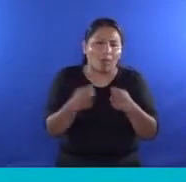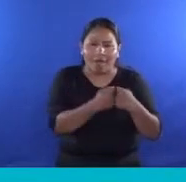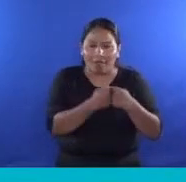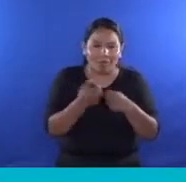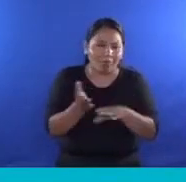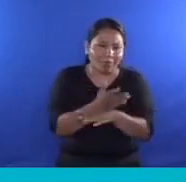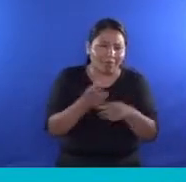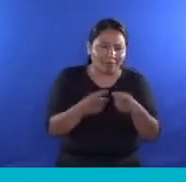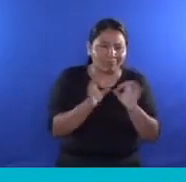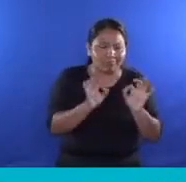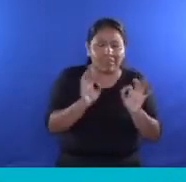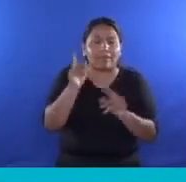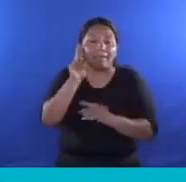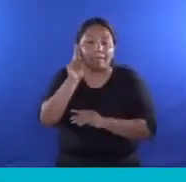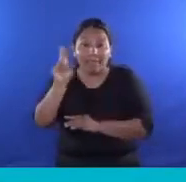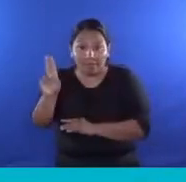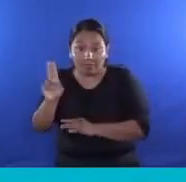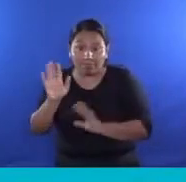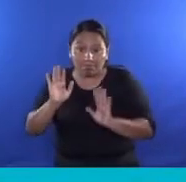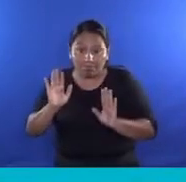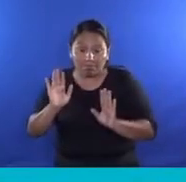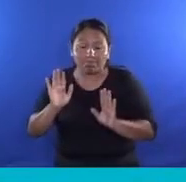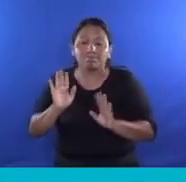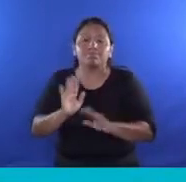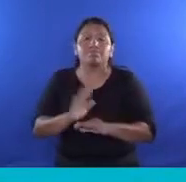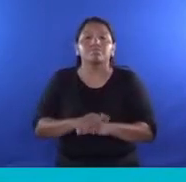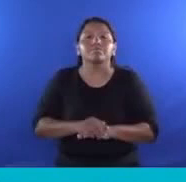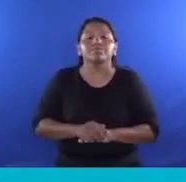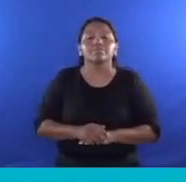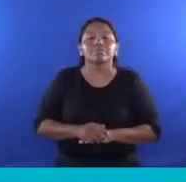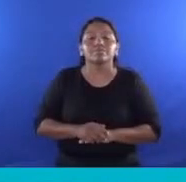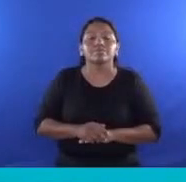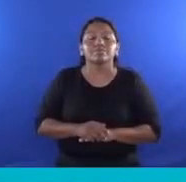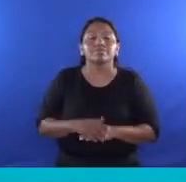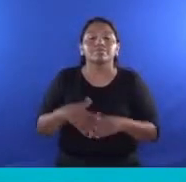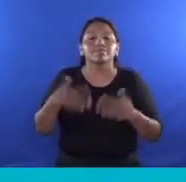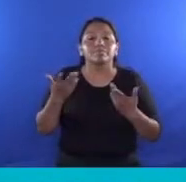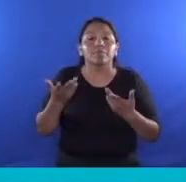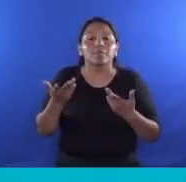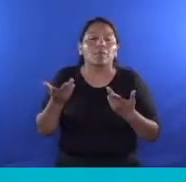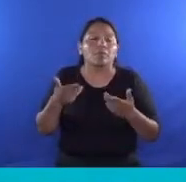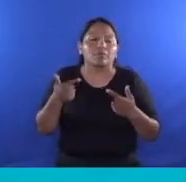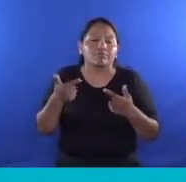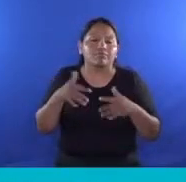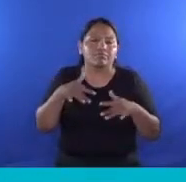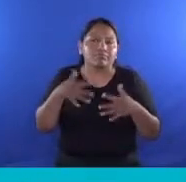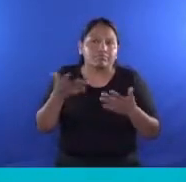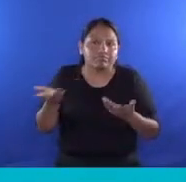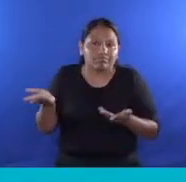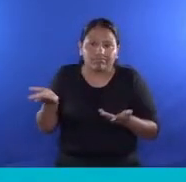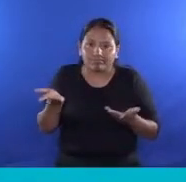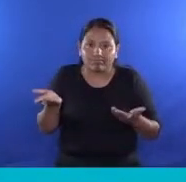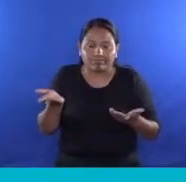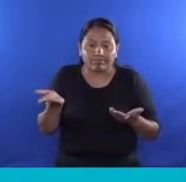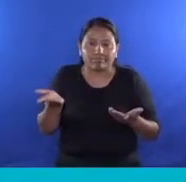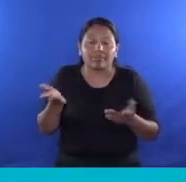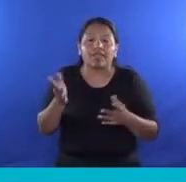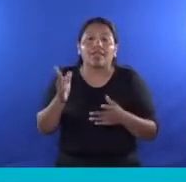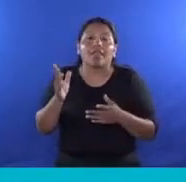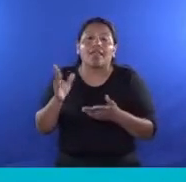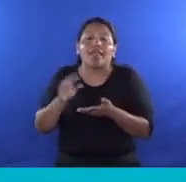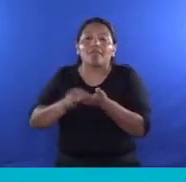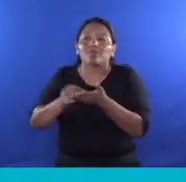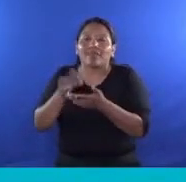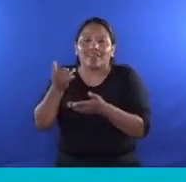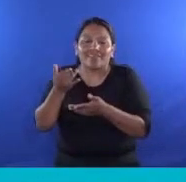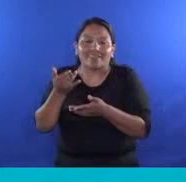permiso, para, por los hechos vertidos por la diputada